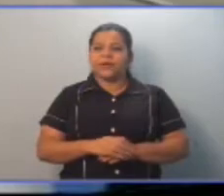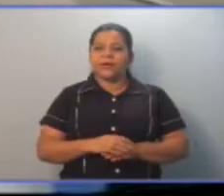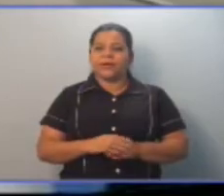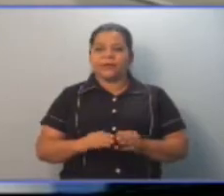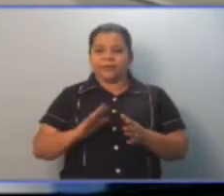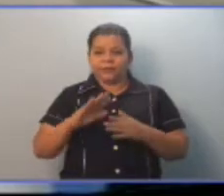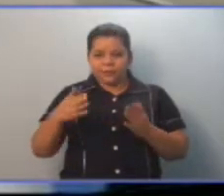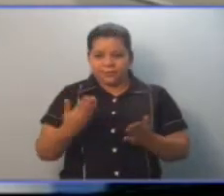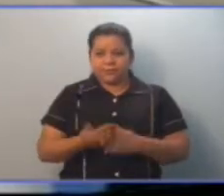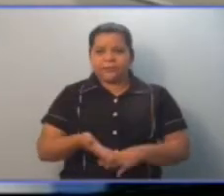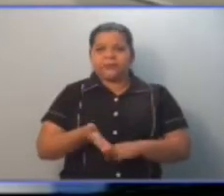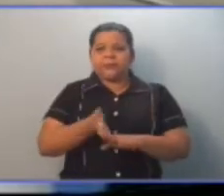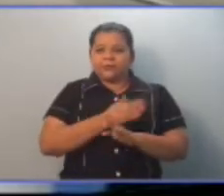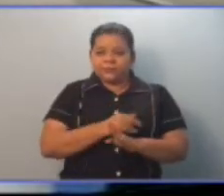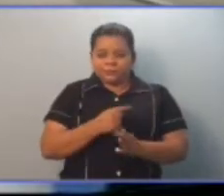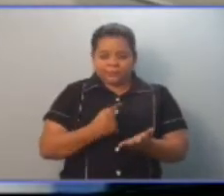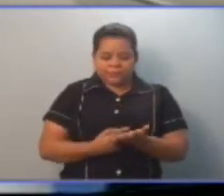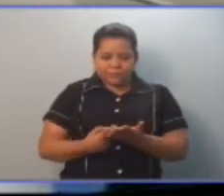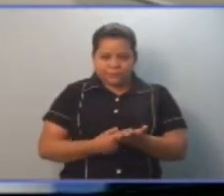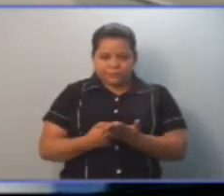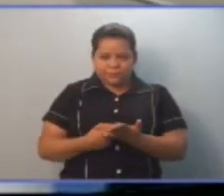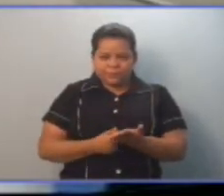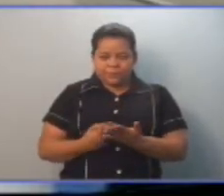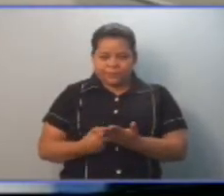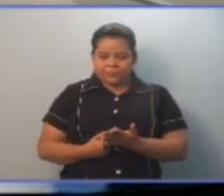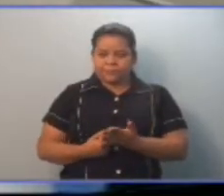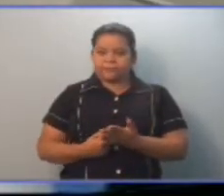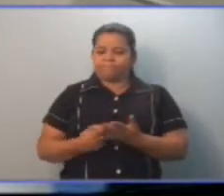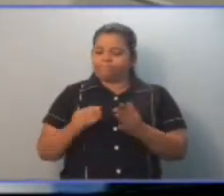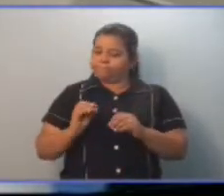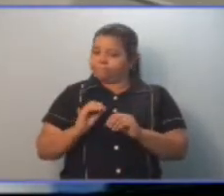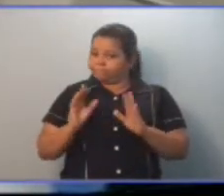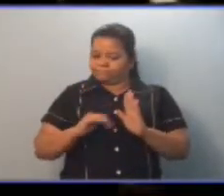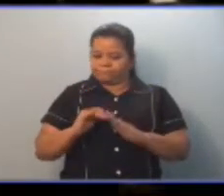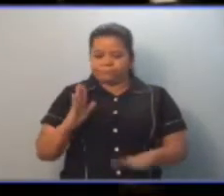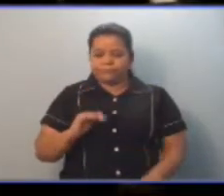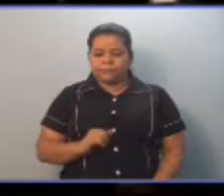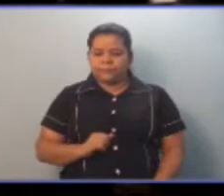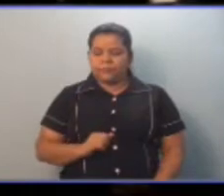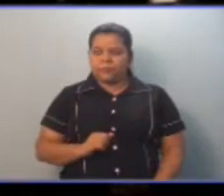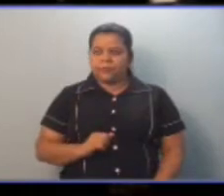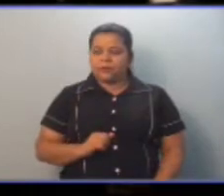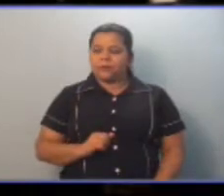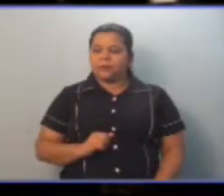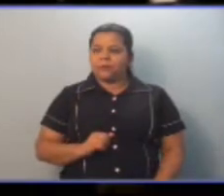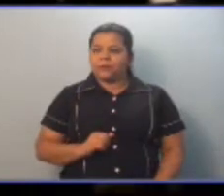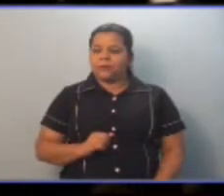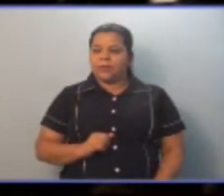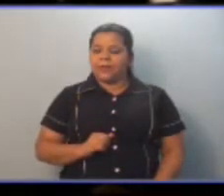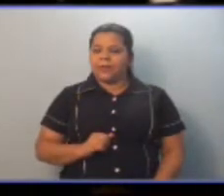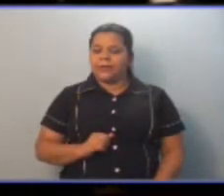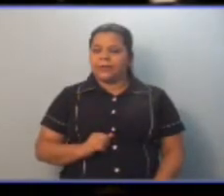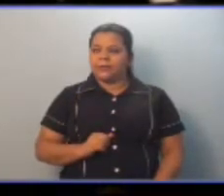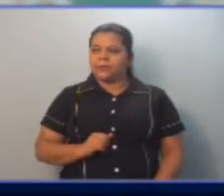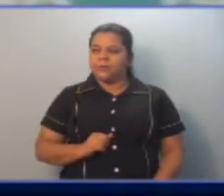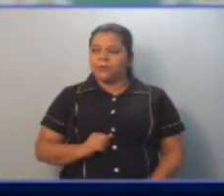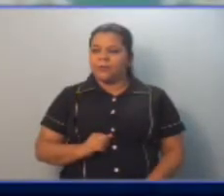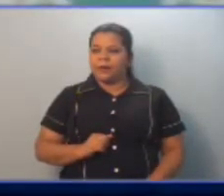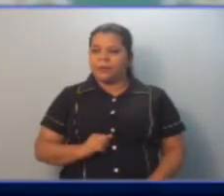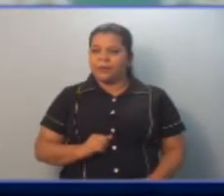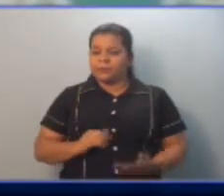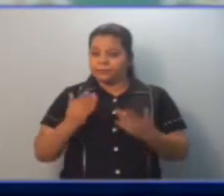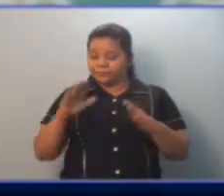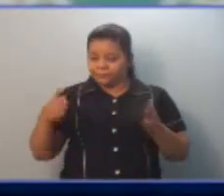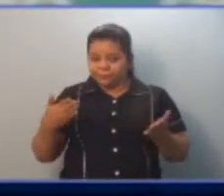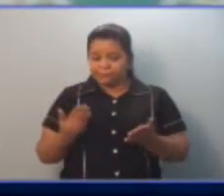está discutiendo en estas sesiones, solamente. A mi juicio, todas las sesiones,